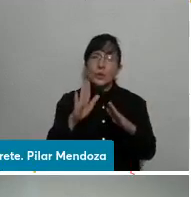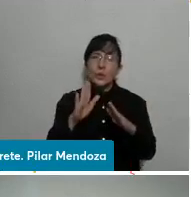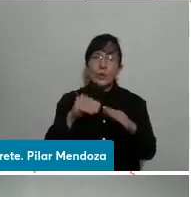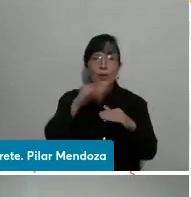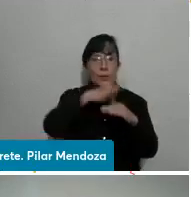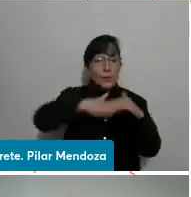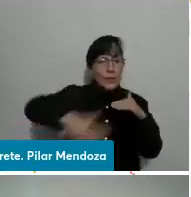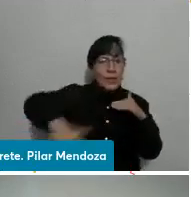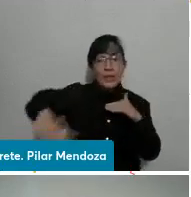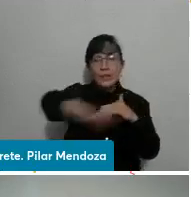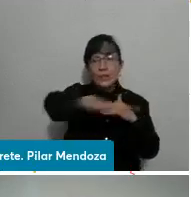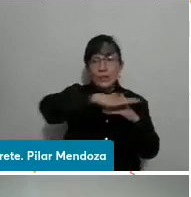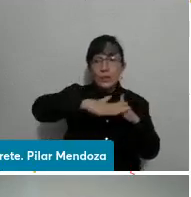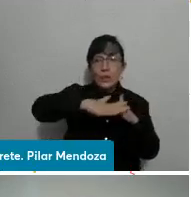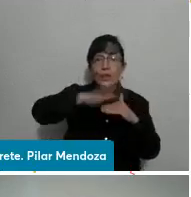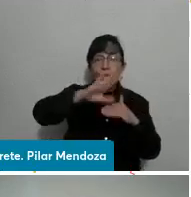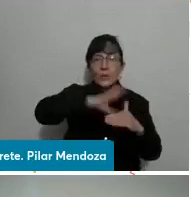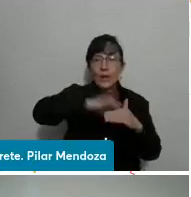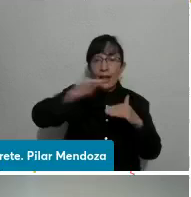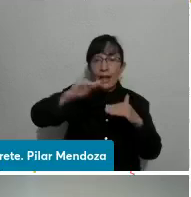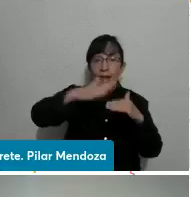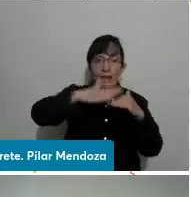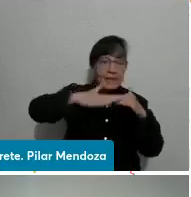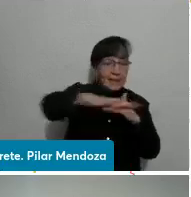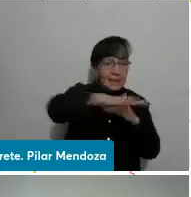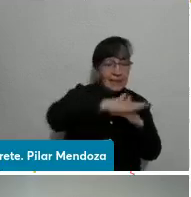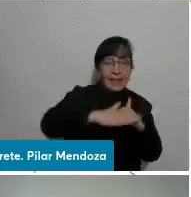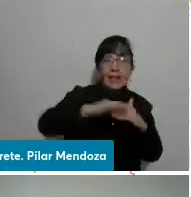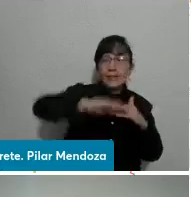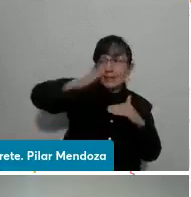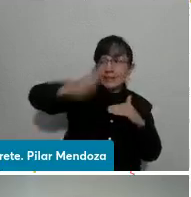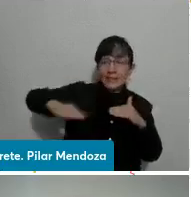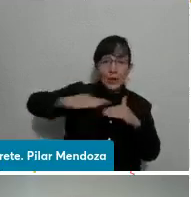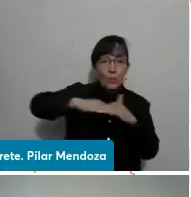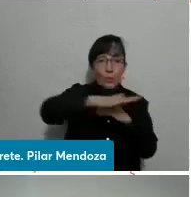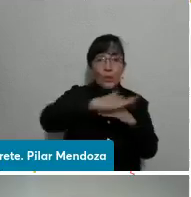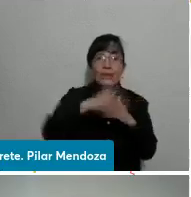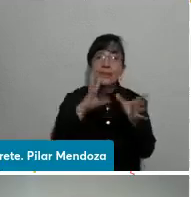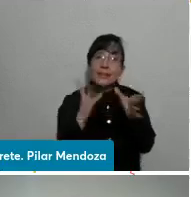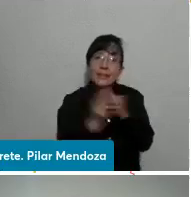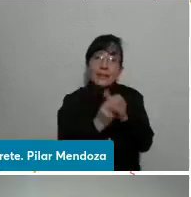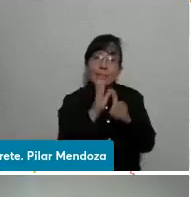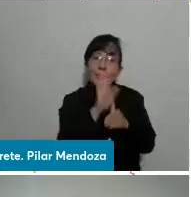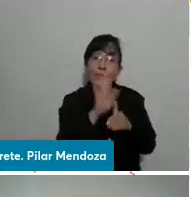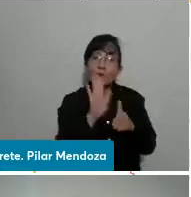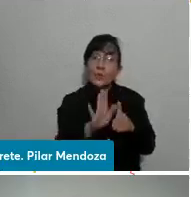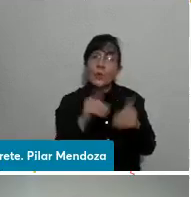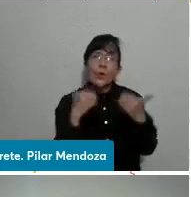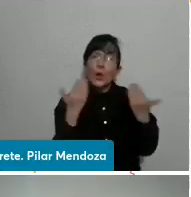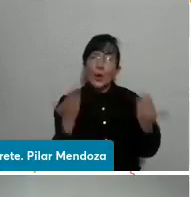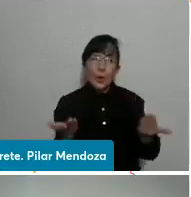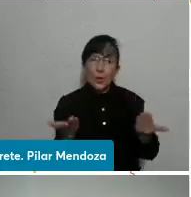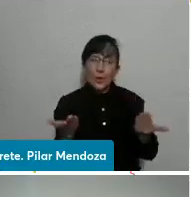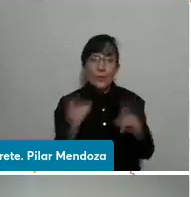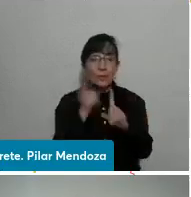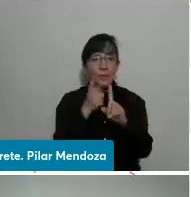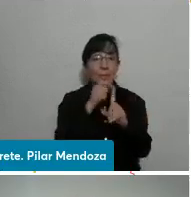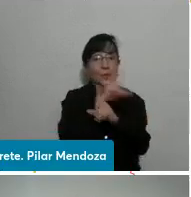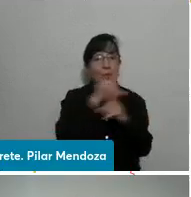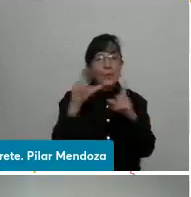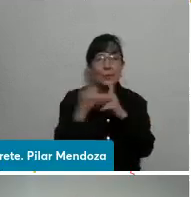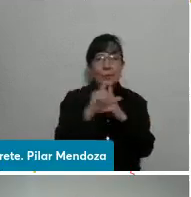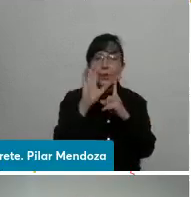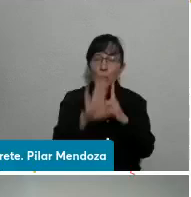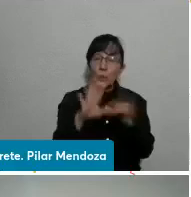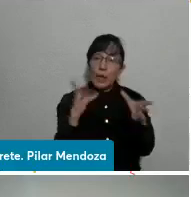El propósito pues, de crear ese ambiente de aprendizaje STEM inclusivo era pues, crear esa cultura de inclusión a